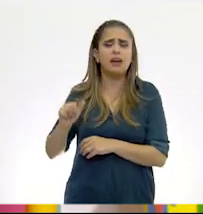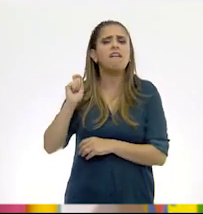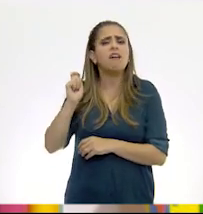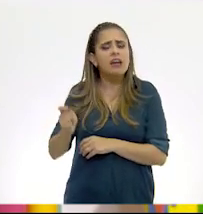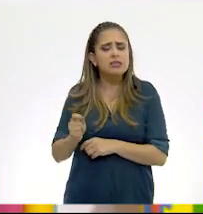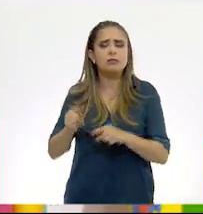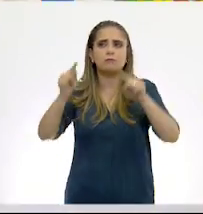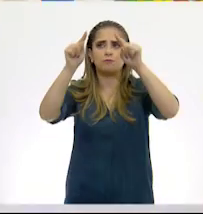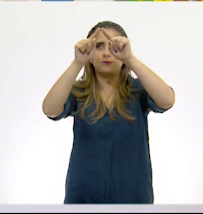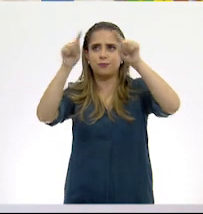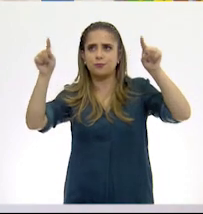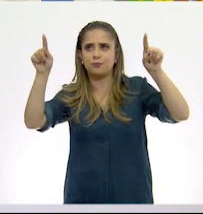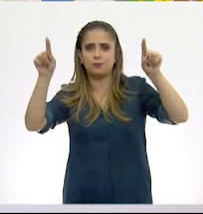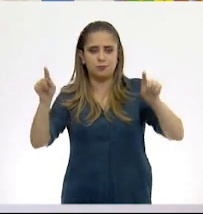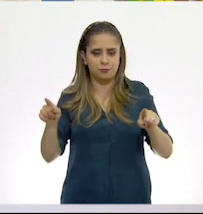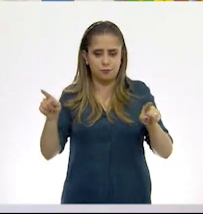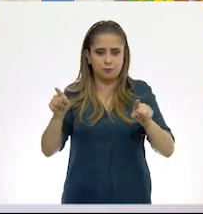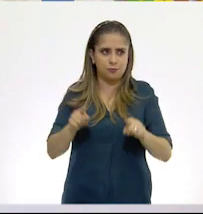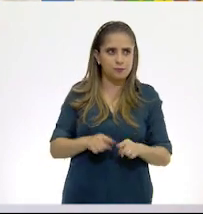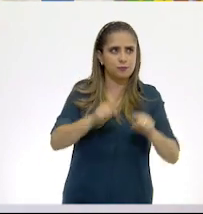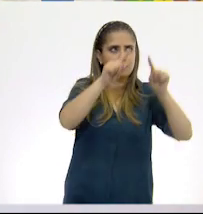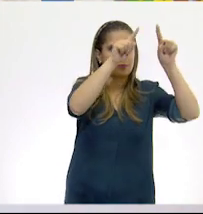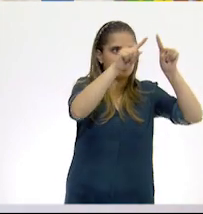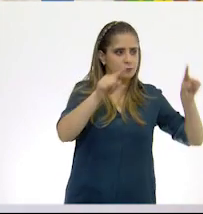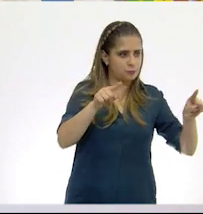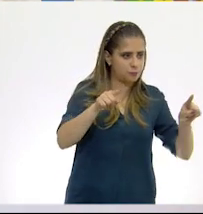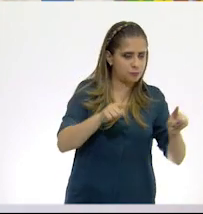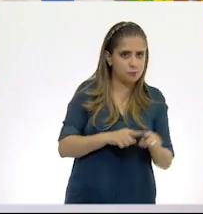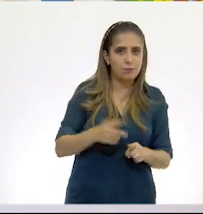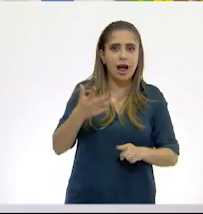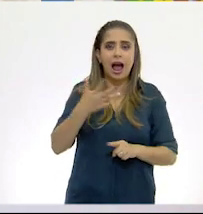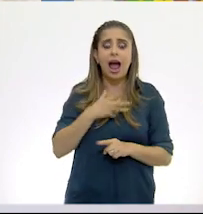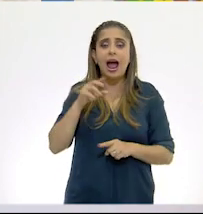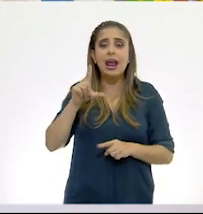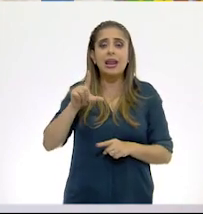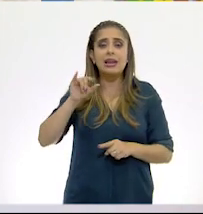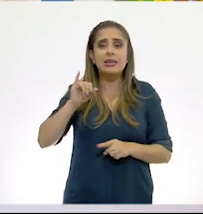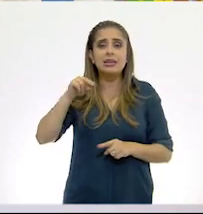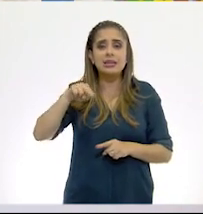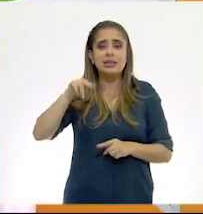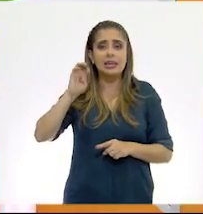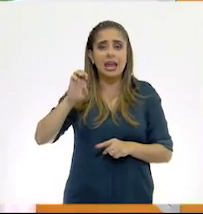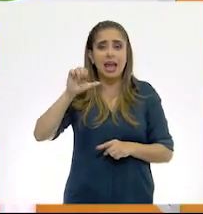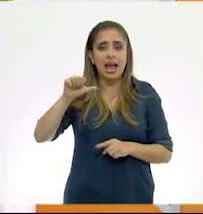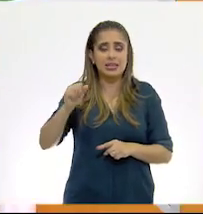Es decir, yo voy a dibujar esta figura geométrica.